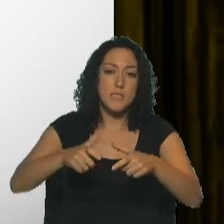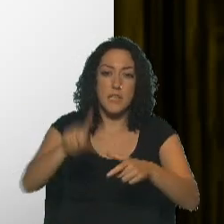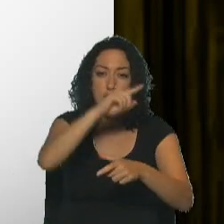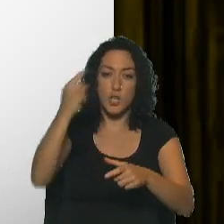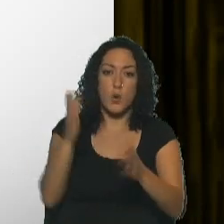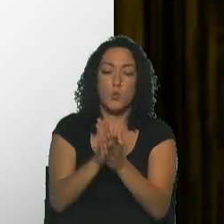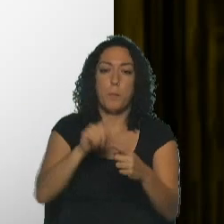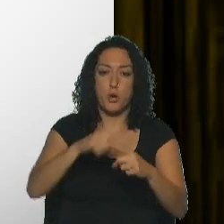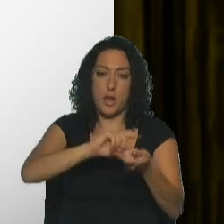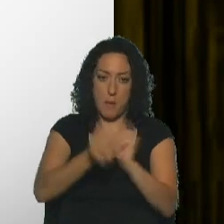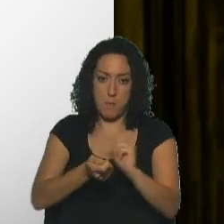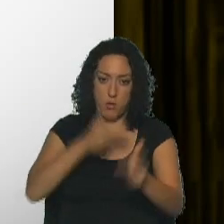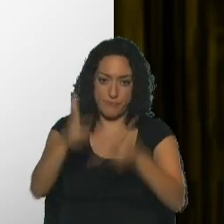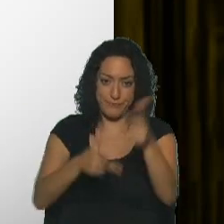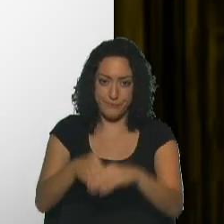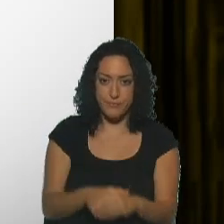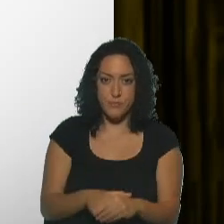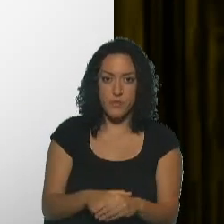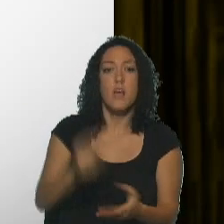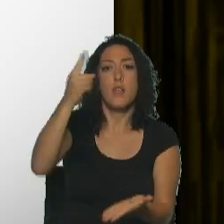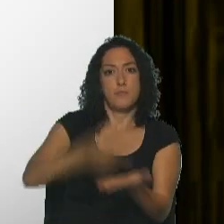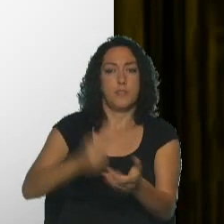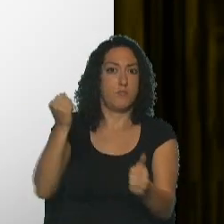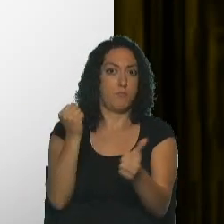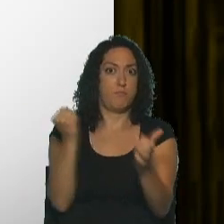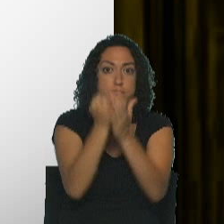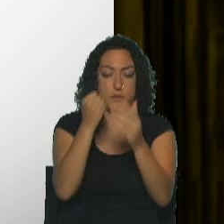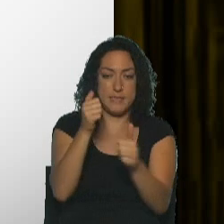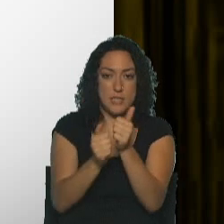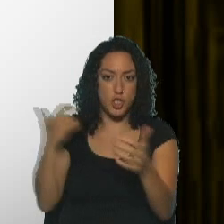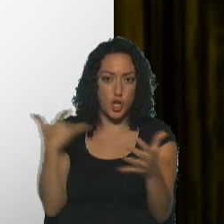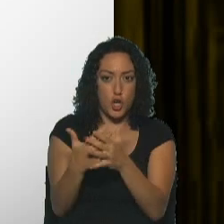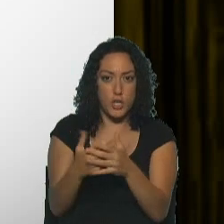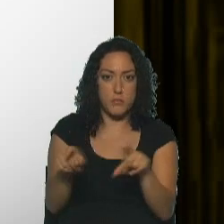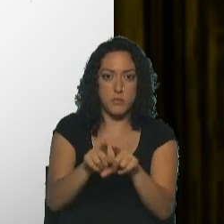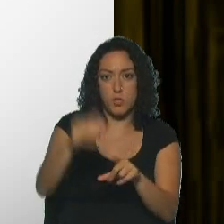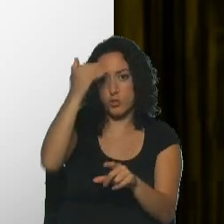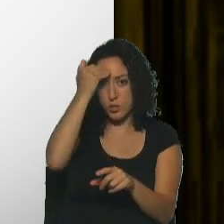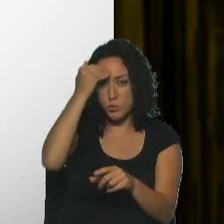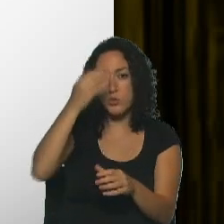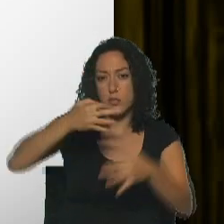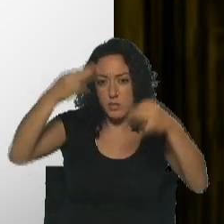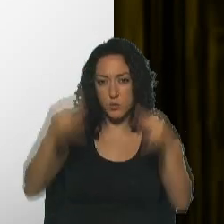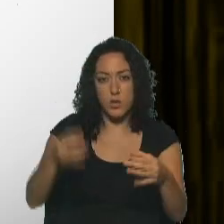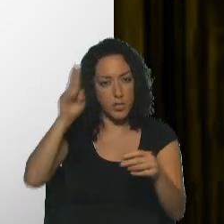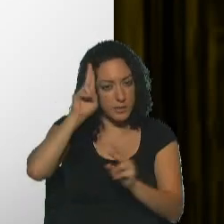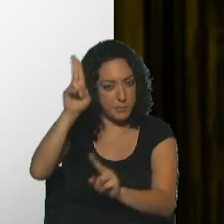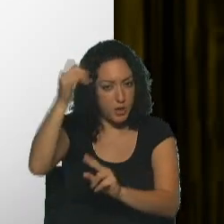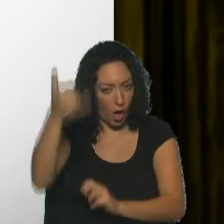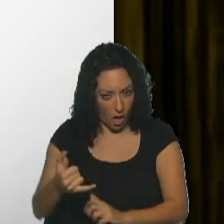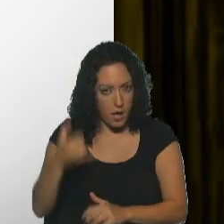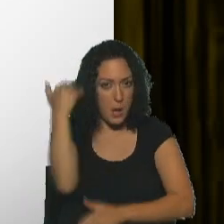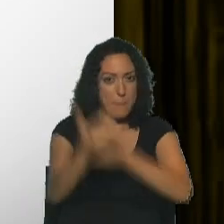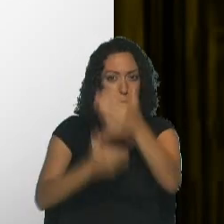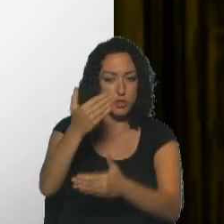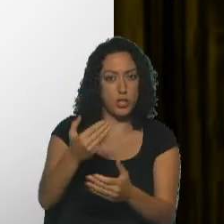Cambio. Estamos ante un fallo judicial histórico. Todas las garantías constitucionales de los acusados se han respetado. Este proceso ha